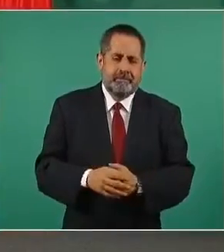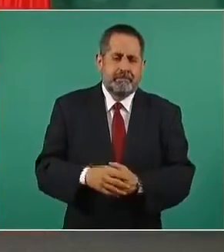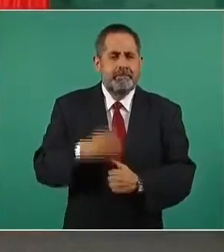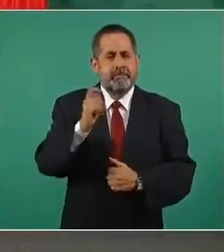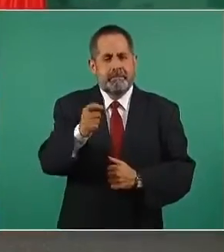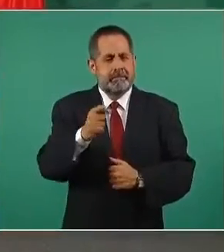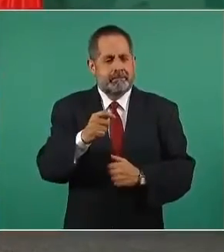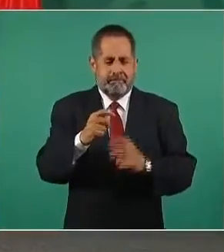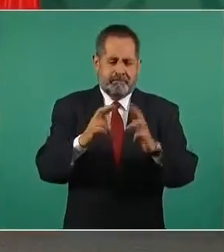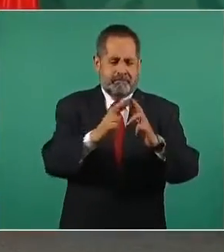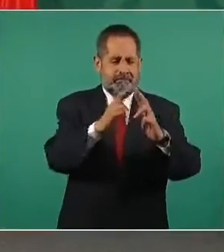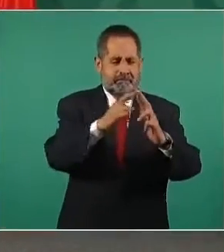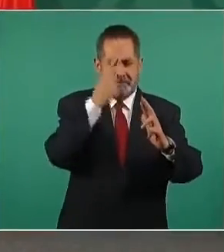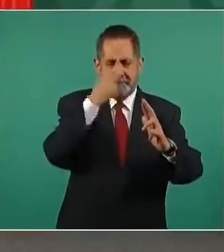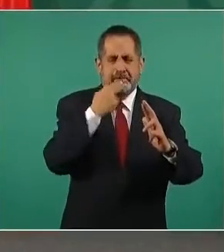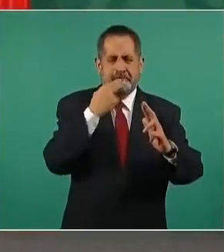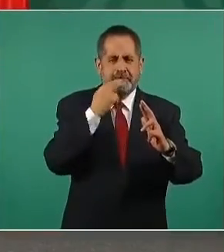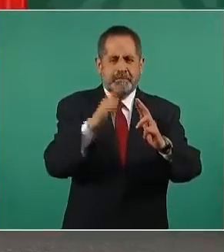la religión